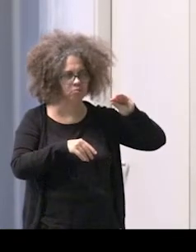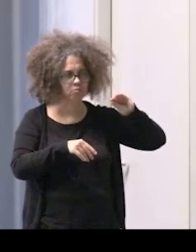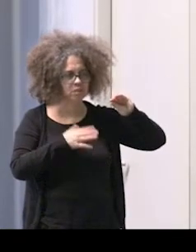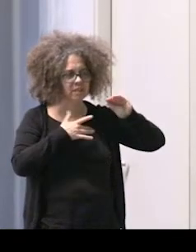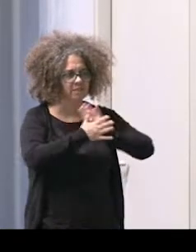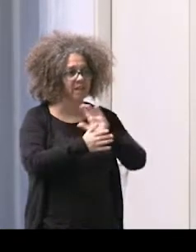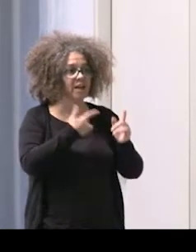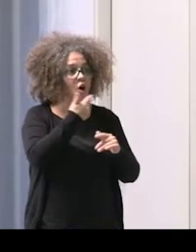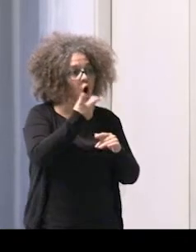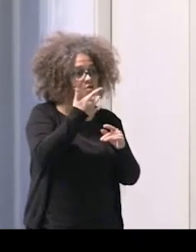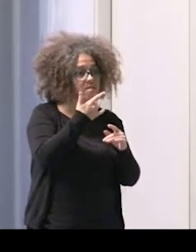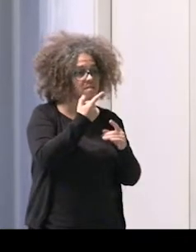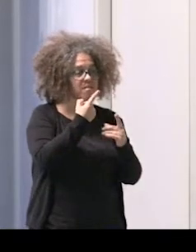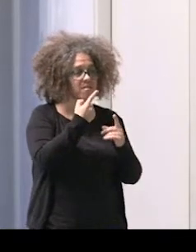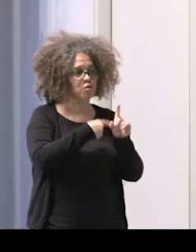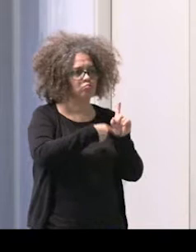inteligibilidad.